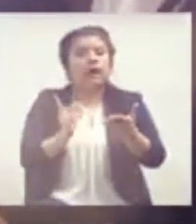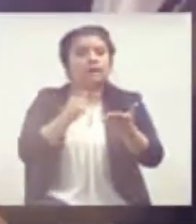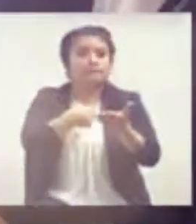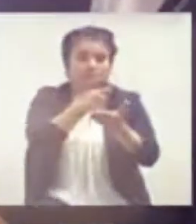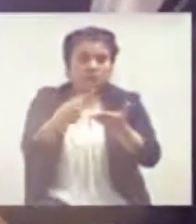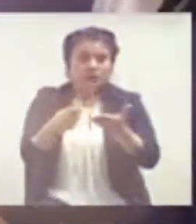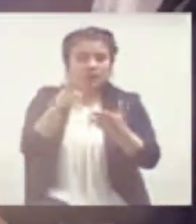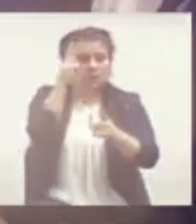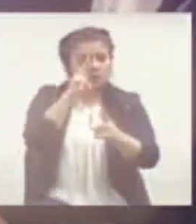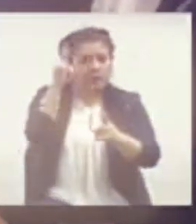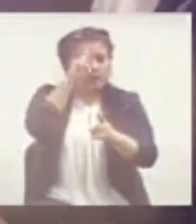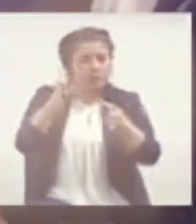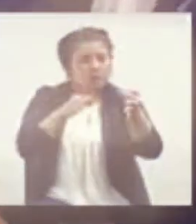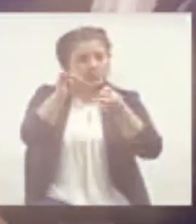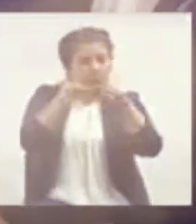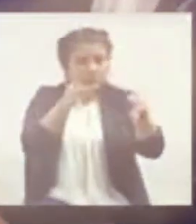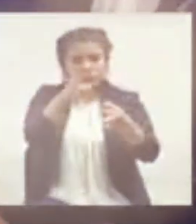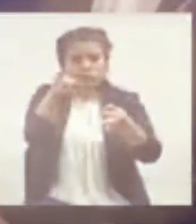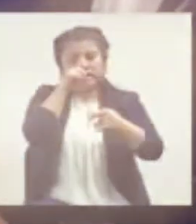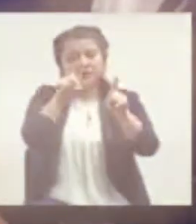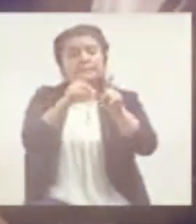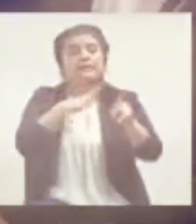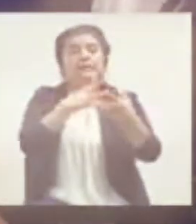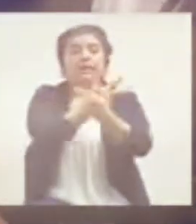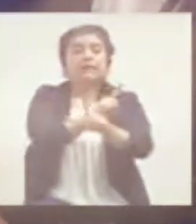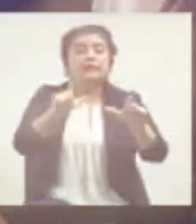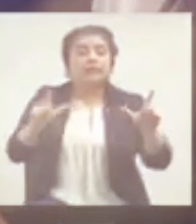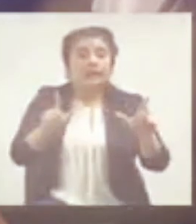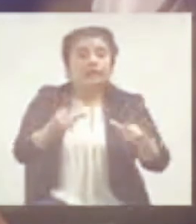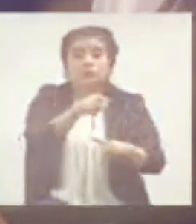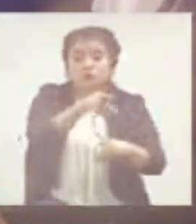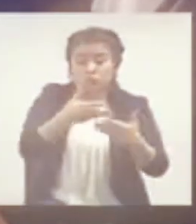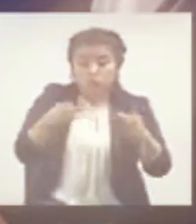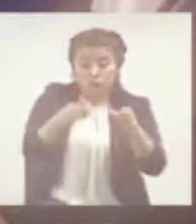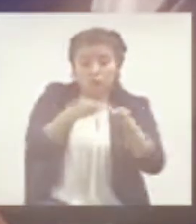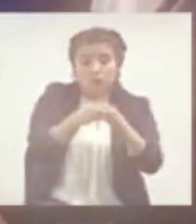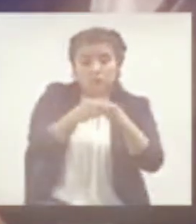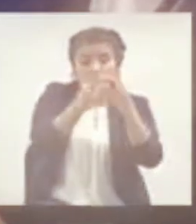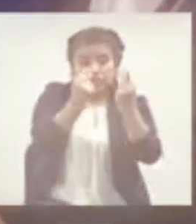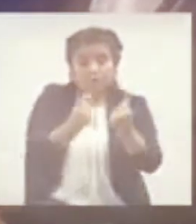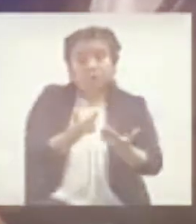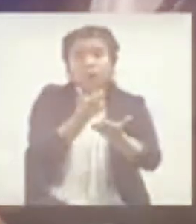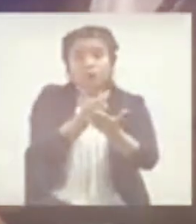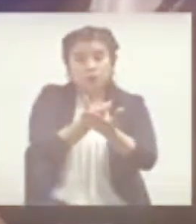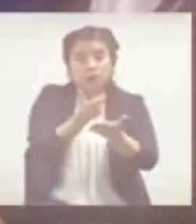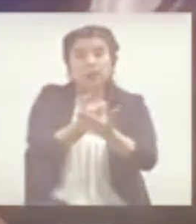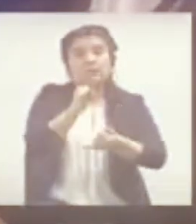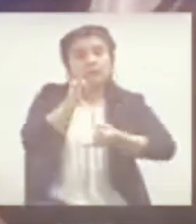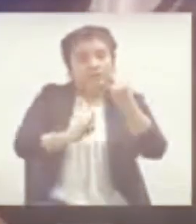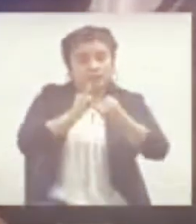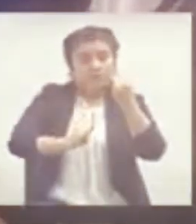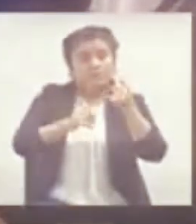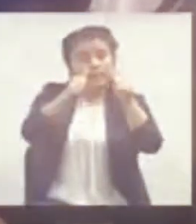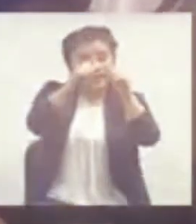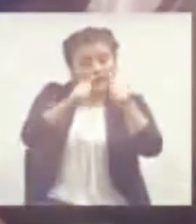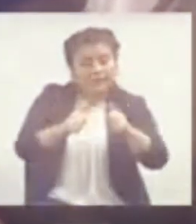están en completa libertad de hacerlo. Pero en este caso entonces como Comisión de Economía estaríamos dando por concluido el